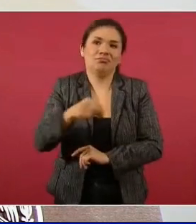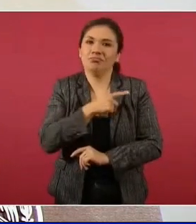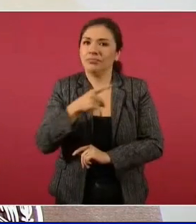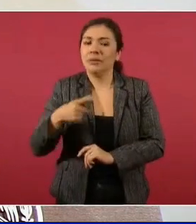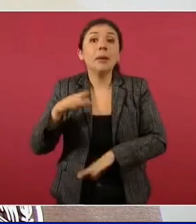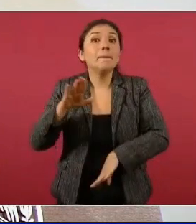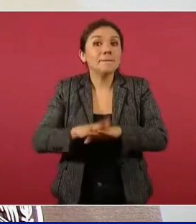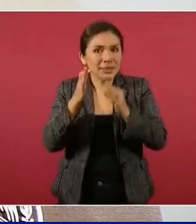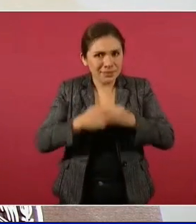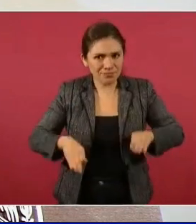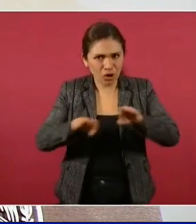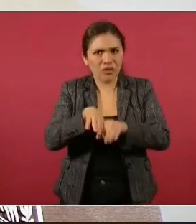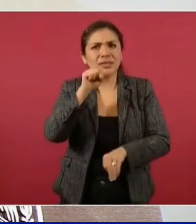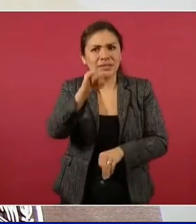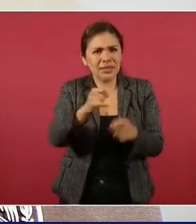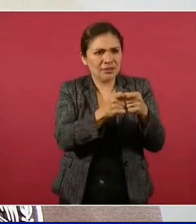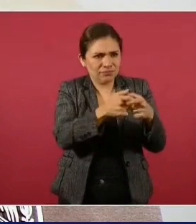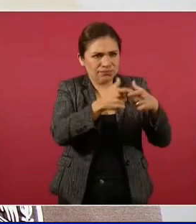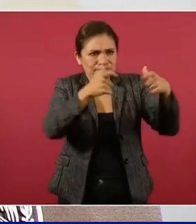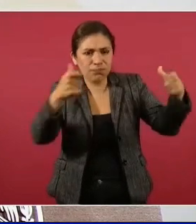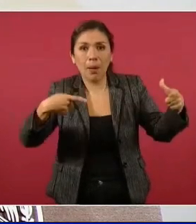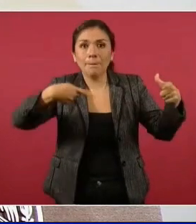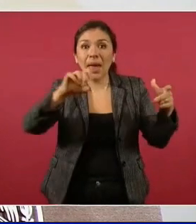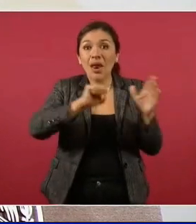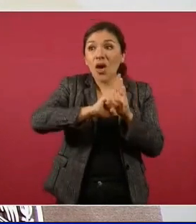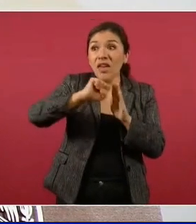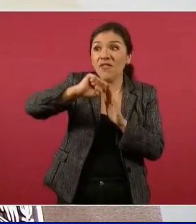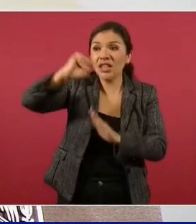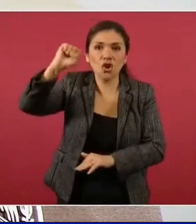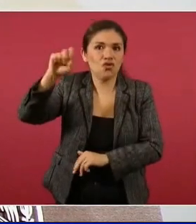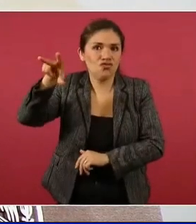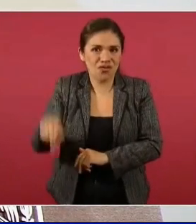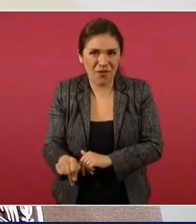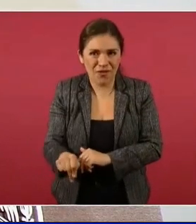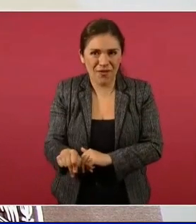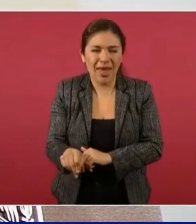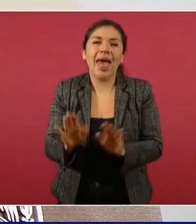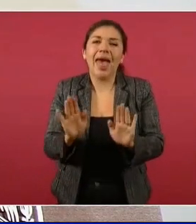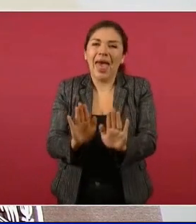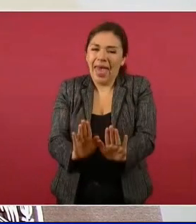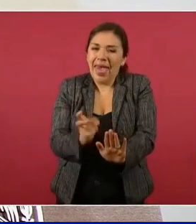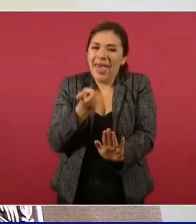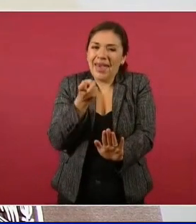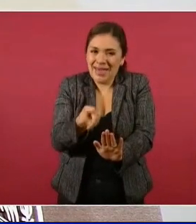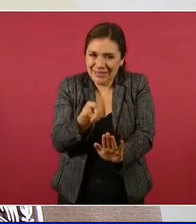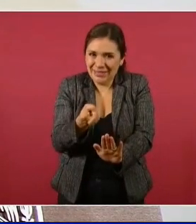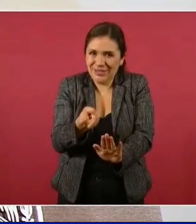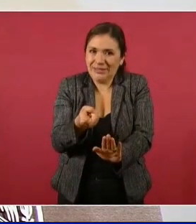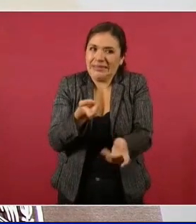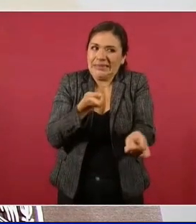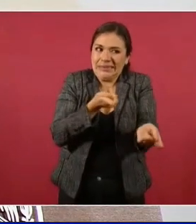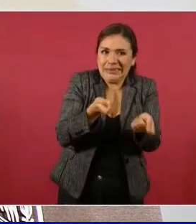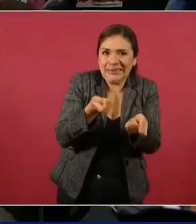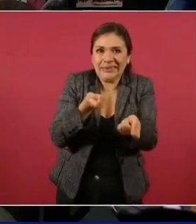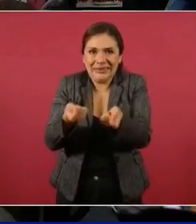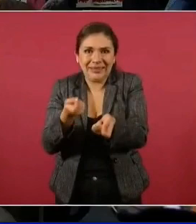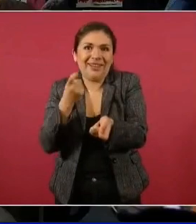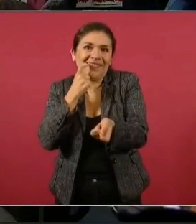es crecer sin inflación. Ahí está el chiste.